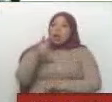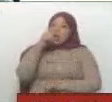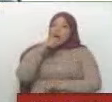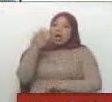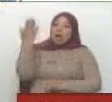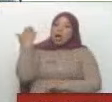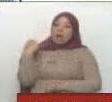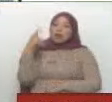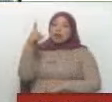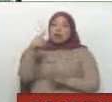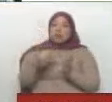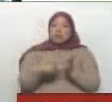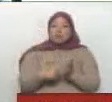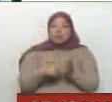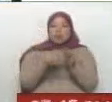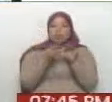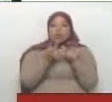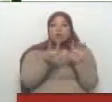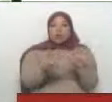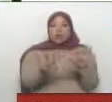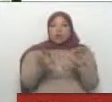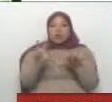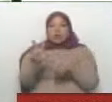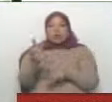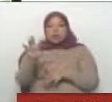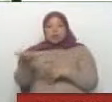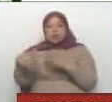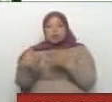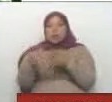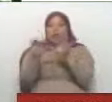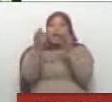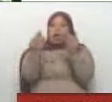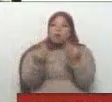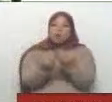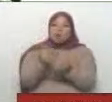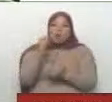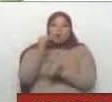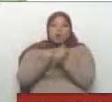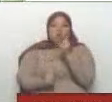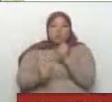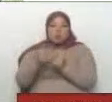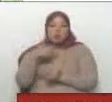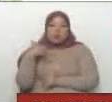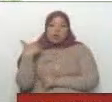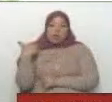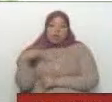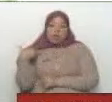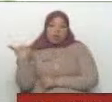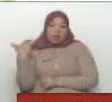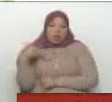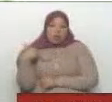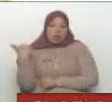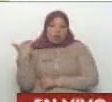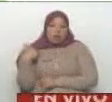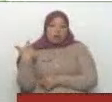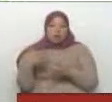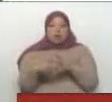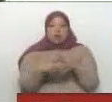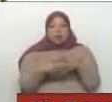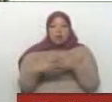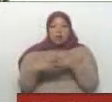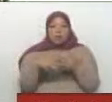antes de 1933 ya las familias de los apellidos poderosos de Estados Unidos y de